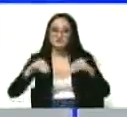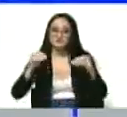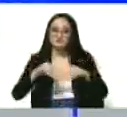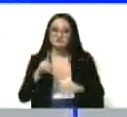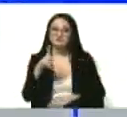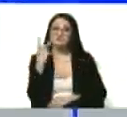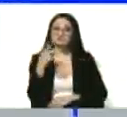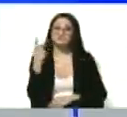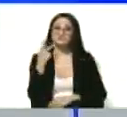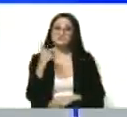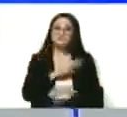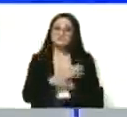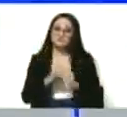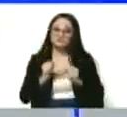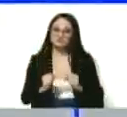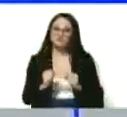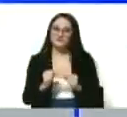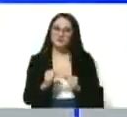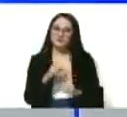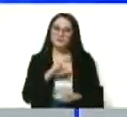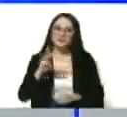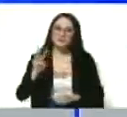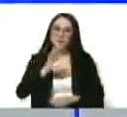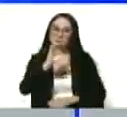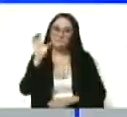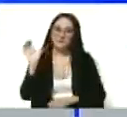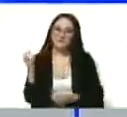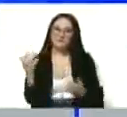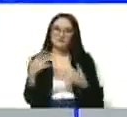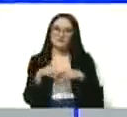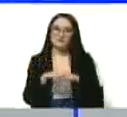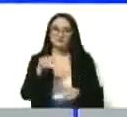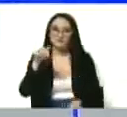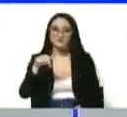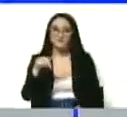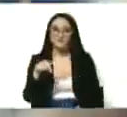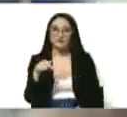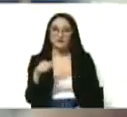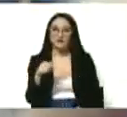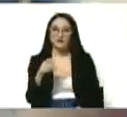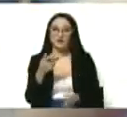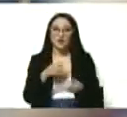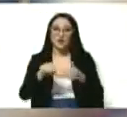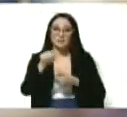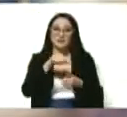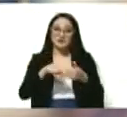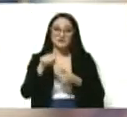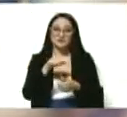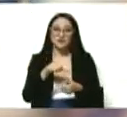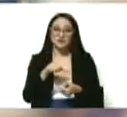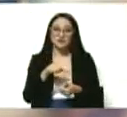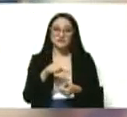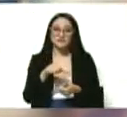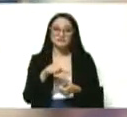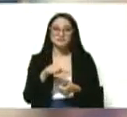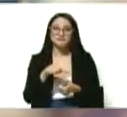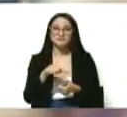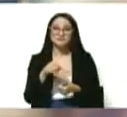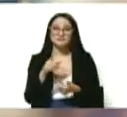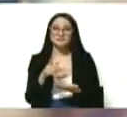política ha fortalecido a los 23 países que integramos hoy la Declaración de Cooperación OPEP Plus y ha sido